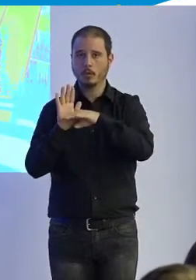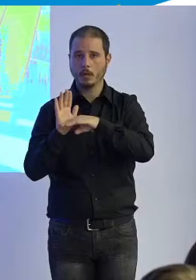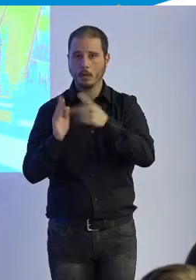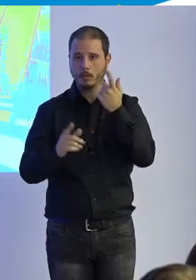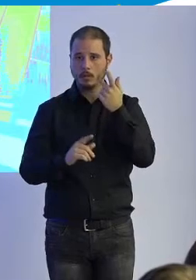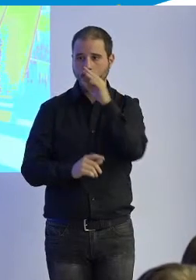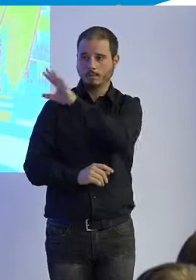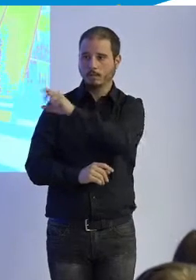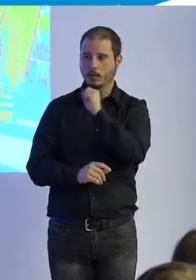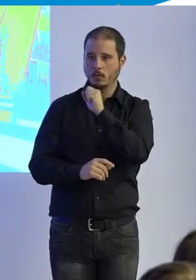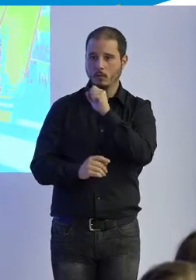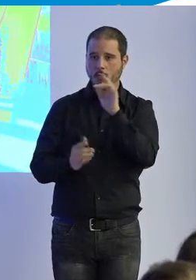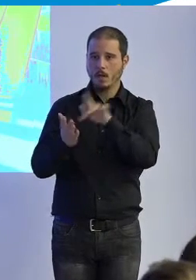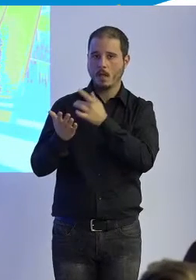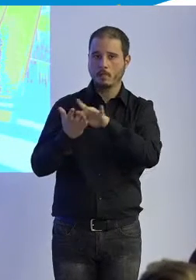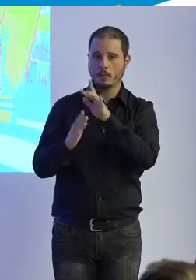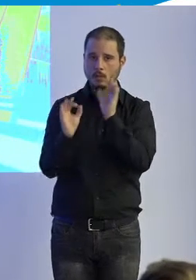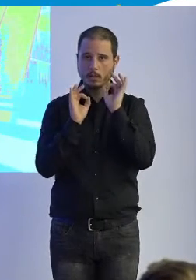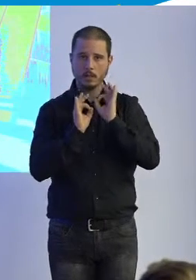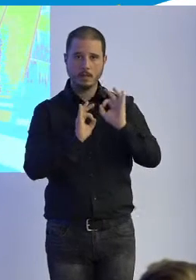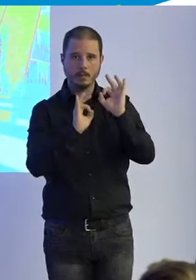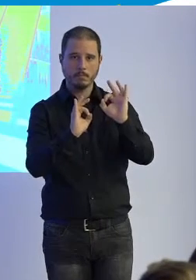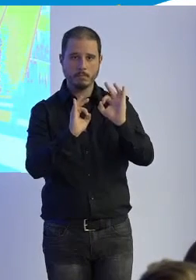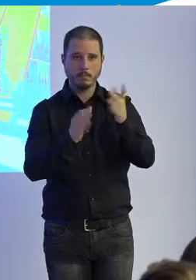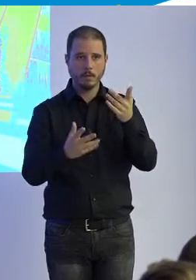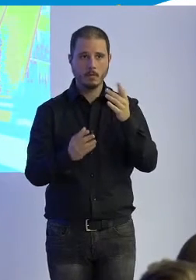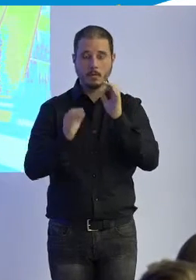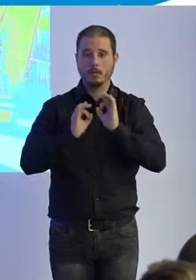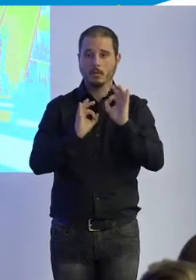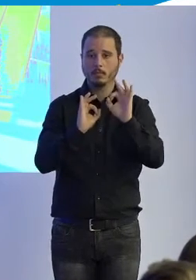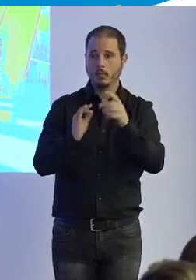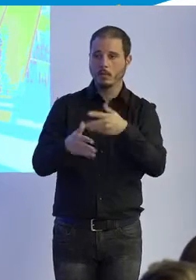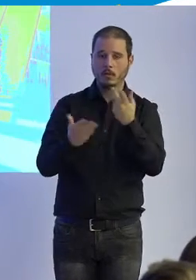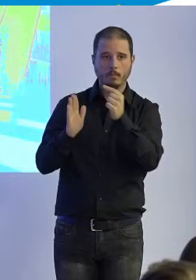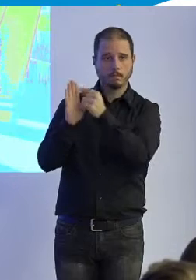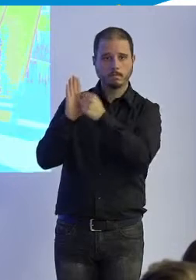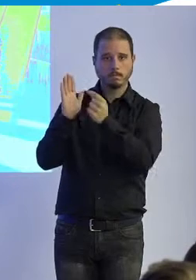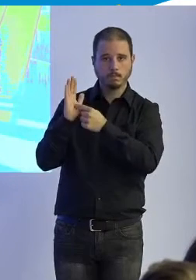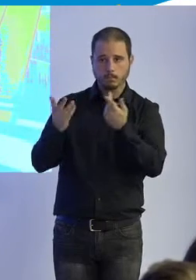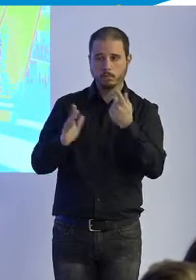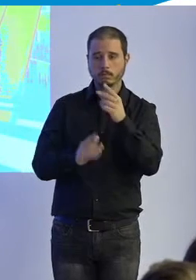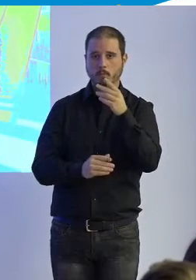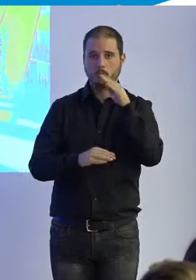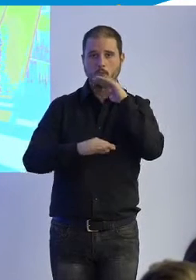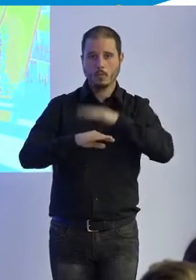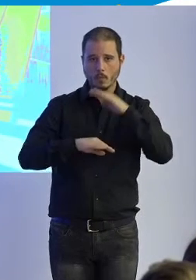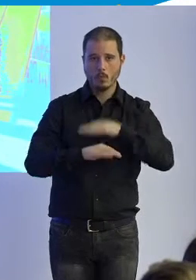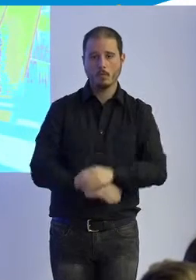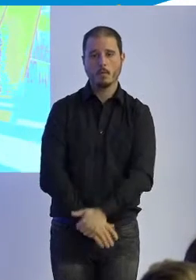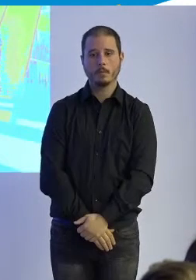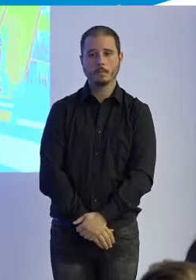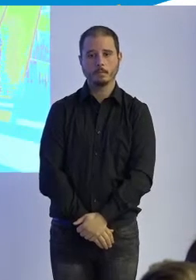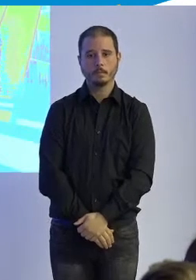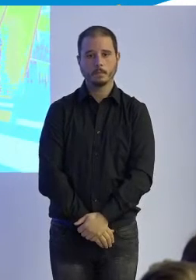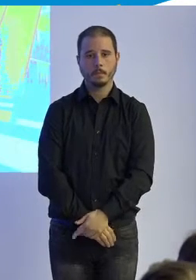dispositivos cuyas especificaciones son esas, que cumplan ese tipo de requerimientos.